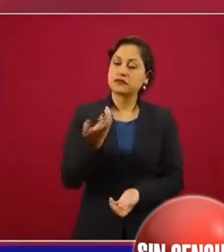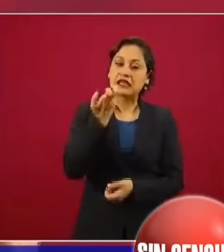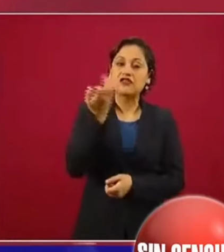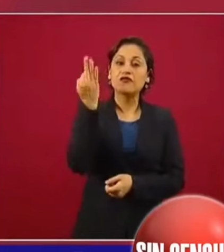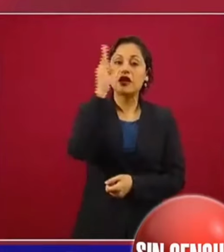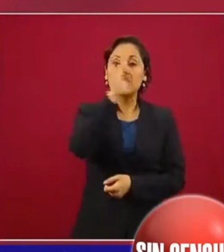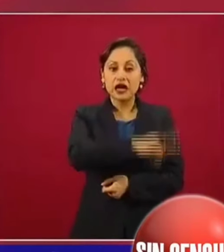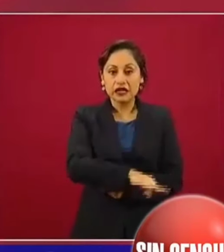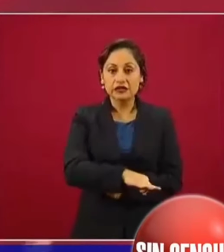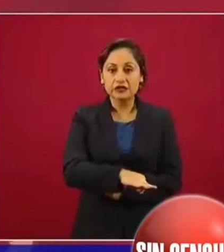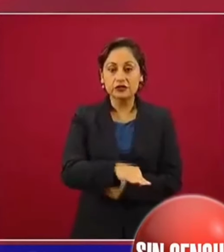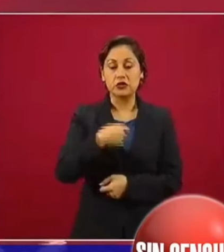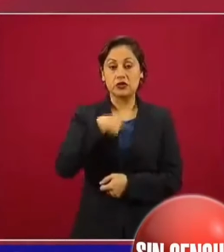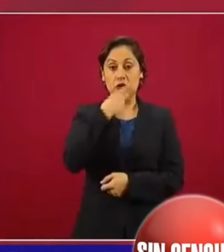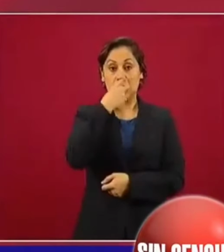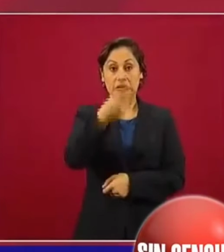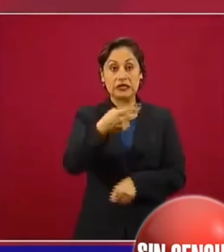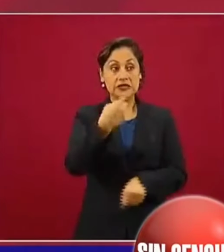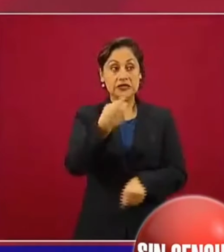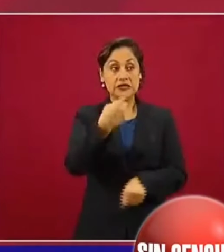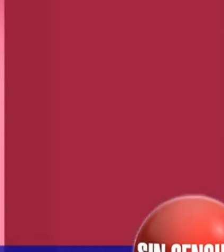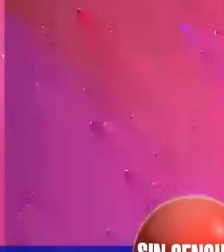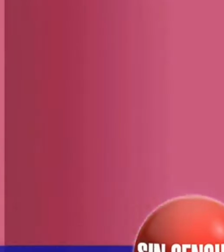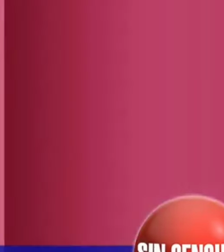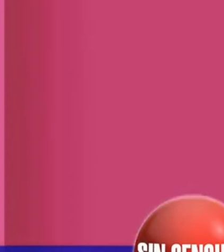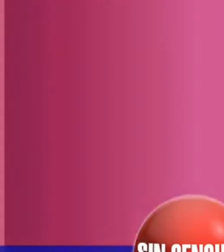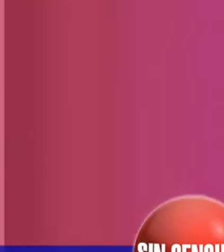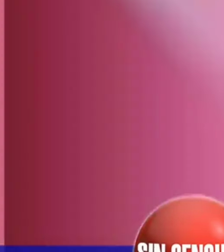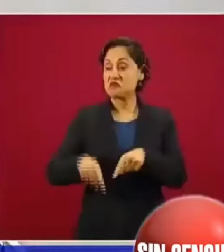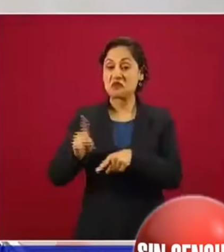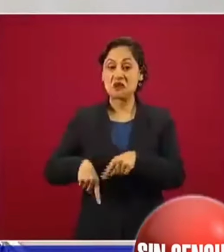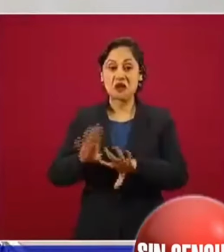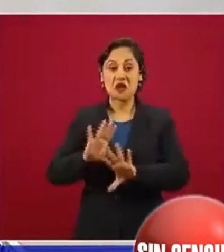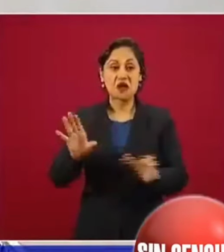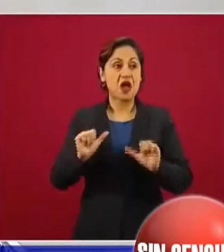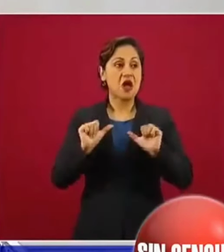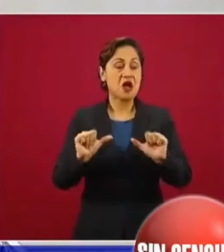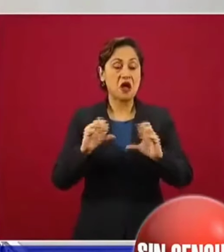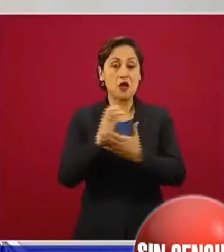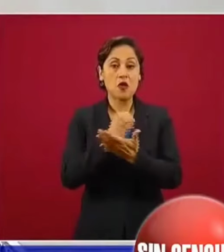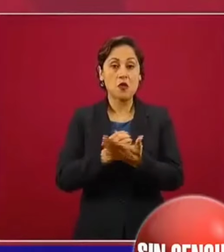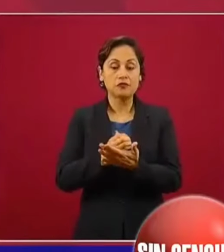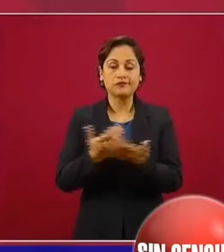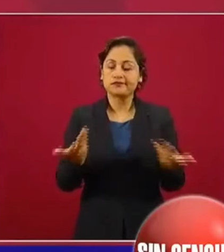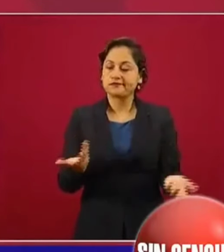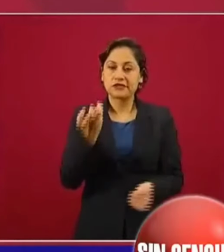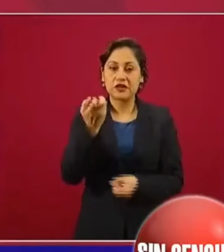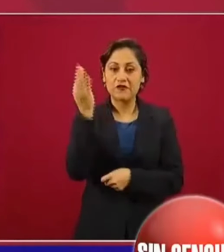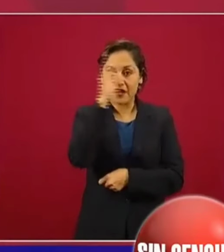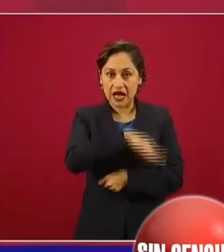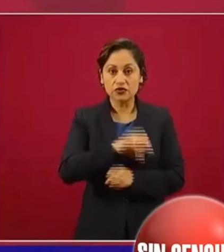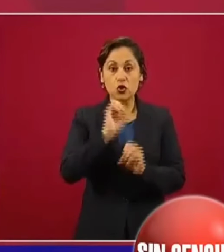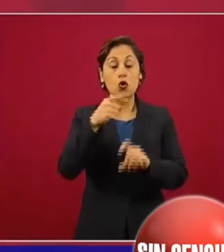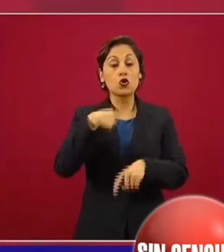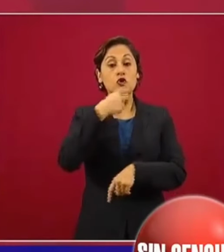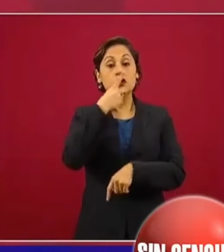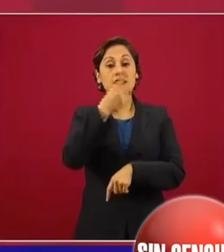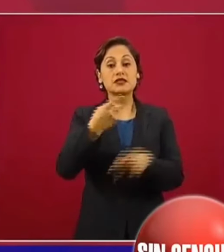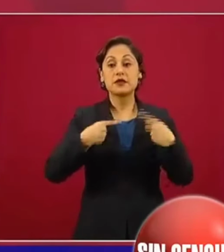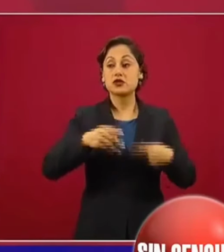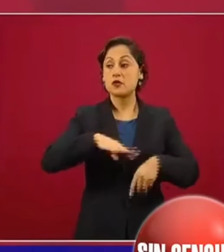haber personas enfermas y desafortunadamente también decir no va a haber personas que mueran. Pero lo que sí se puede hacer